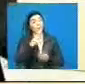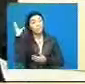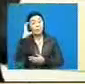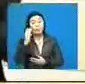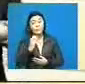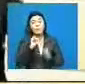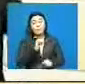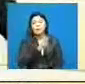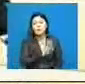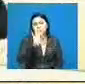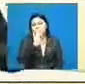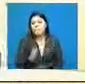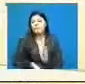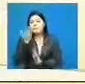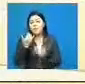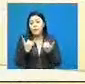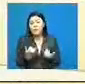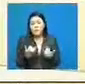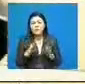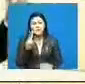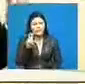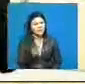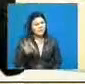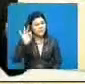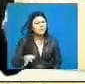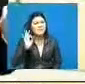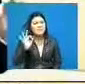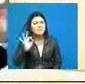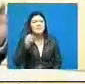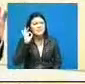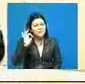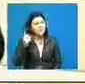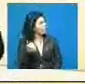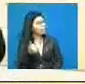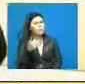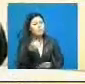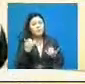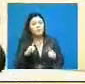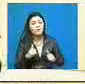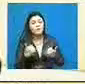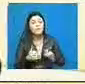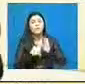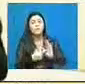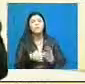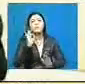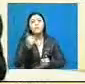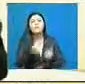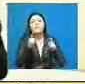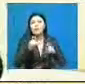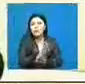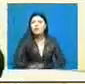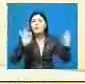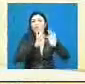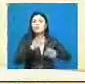del 5, que es el crecimiento potencial hoy, al 7, siempre califico esa aseveración y digo, sobre la base del